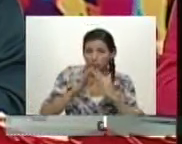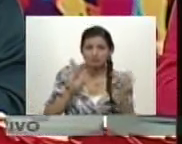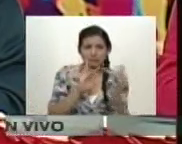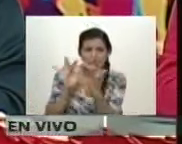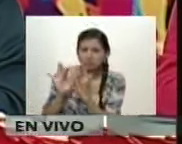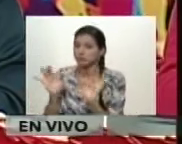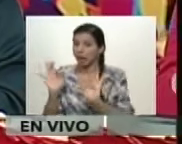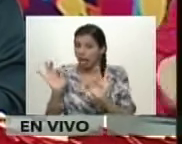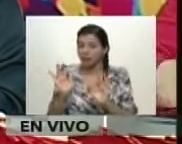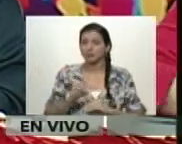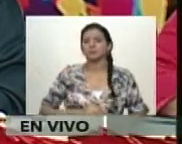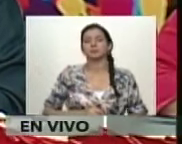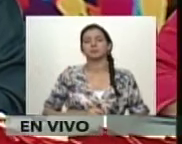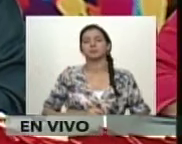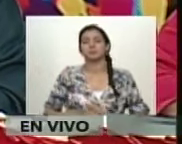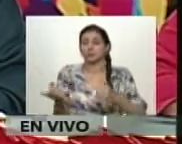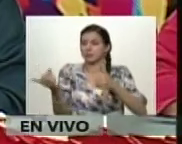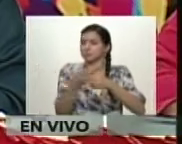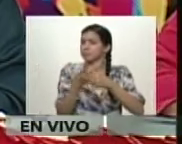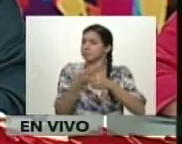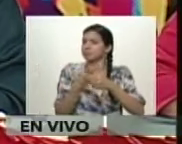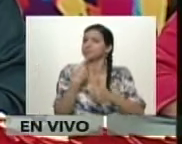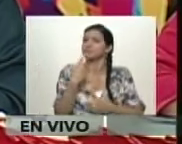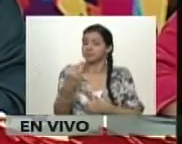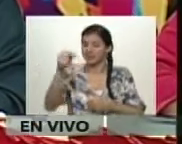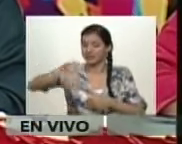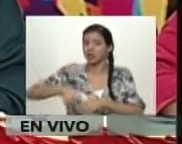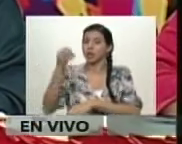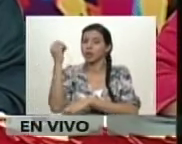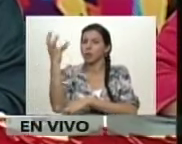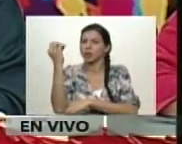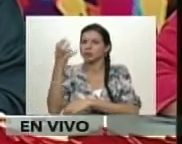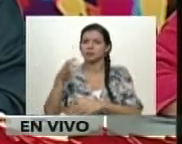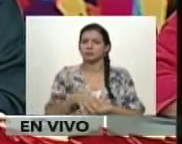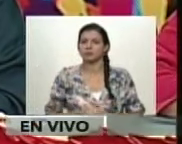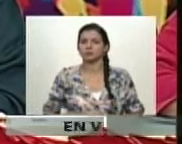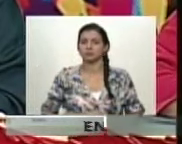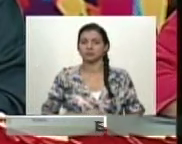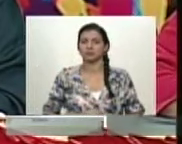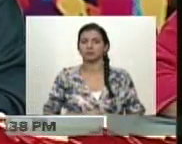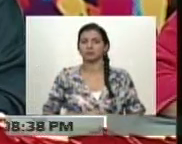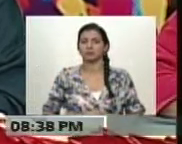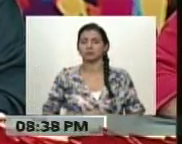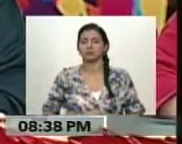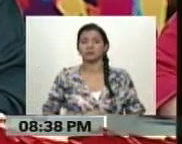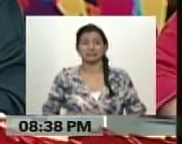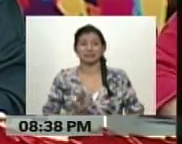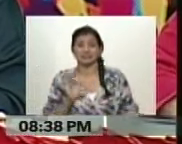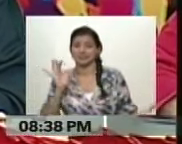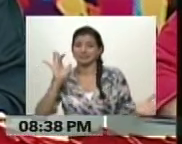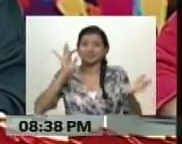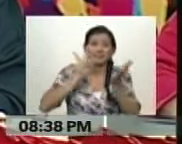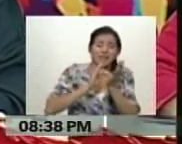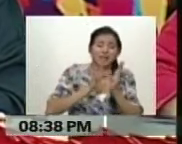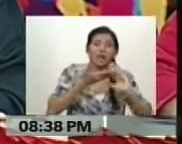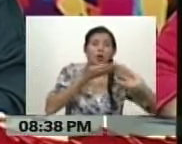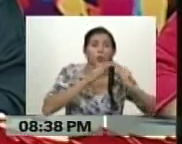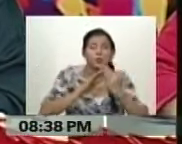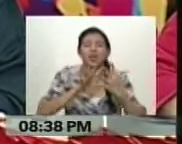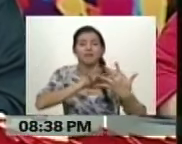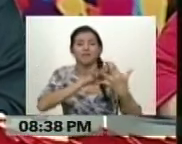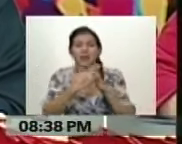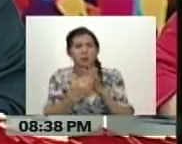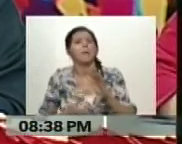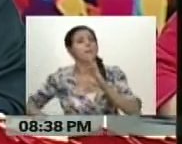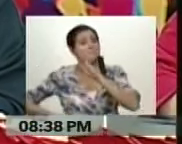la primera línea que emana de este Congreso es irnos a las comunidades, a los barrios,